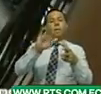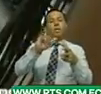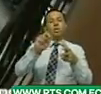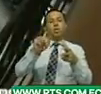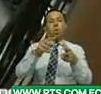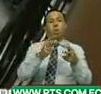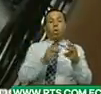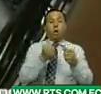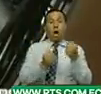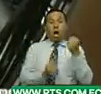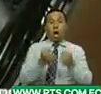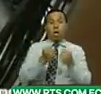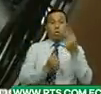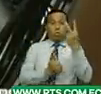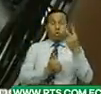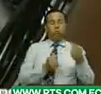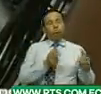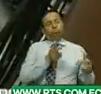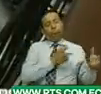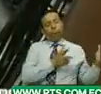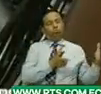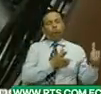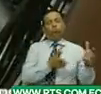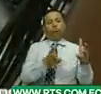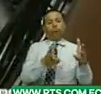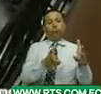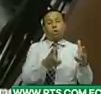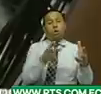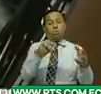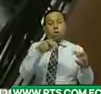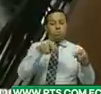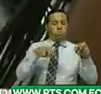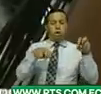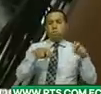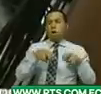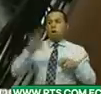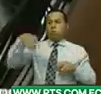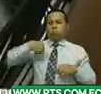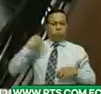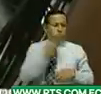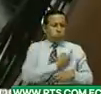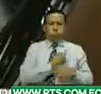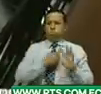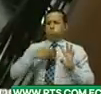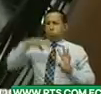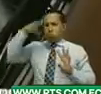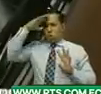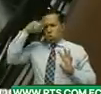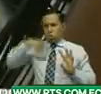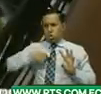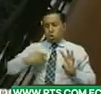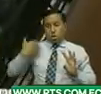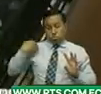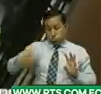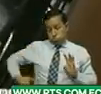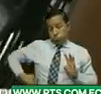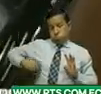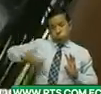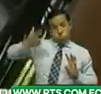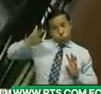Dos vehículos en el que se bajaron sujetos armados y se presentaron como policías, portando armas de fuego.